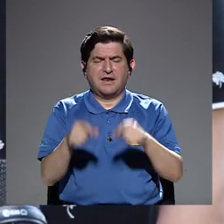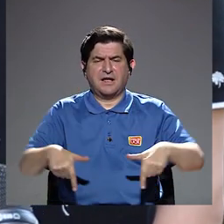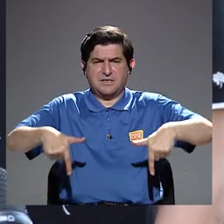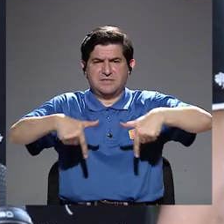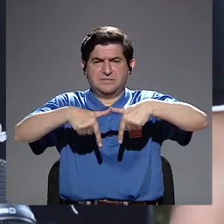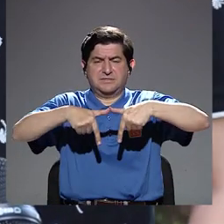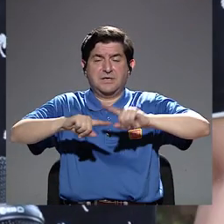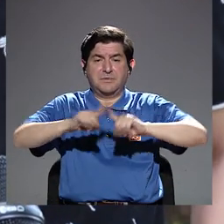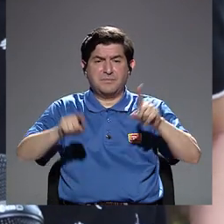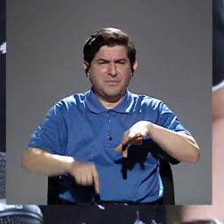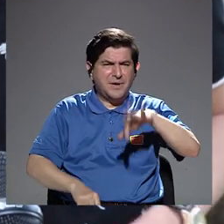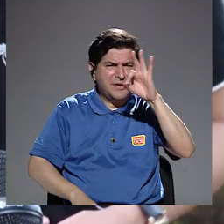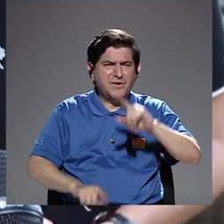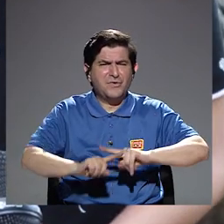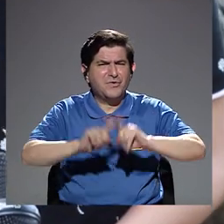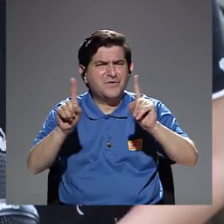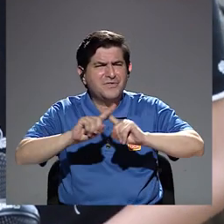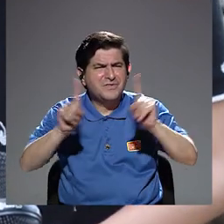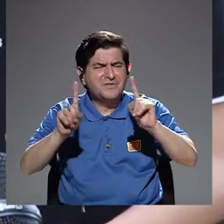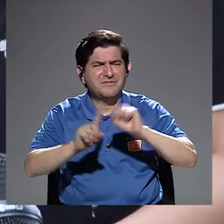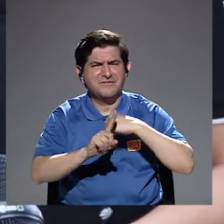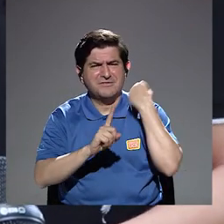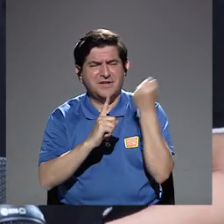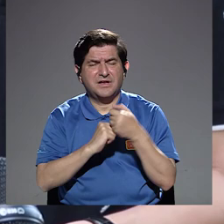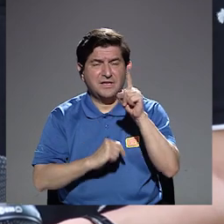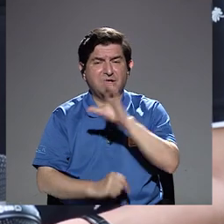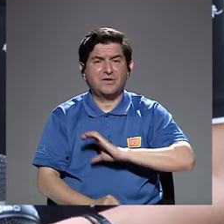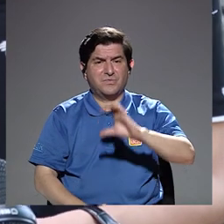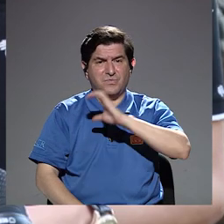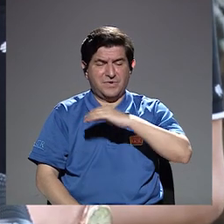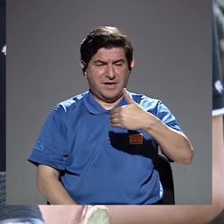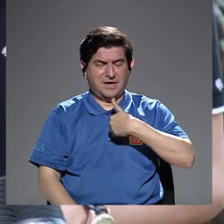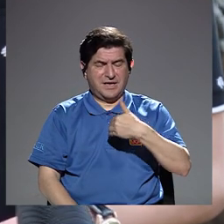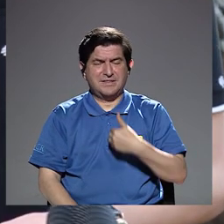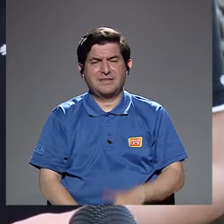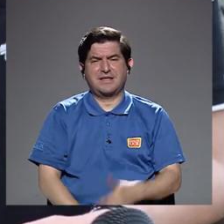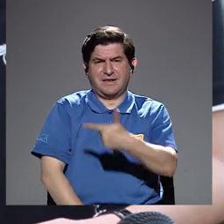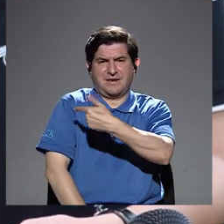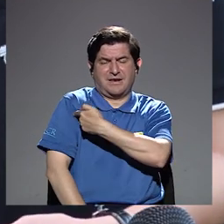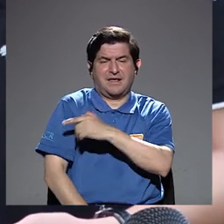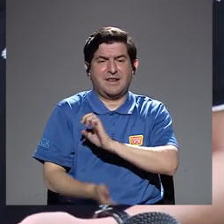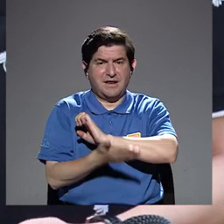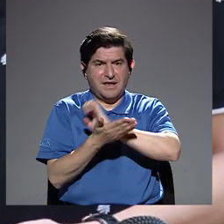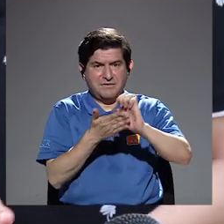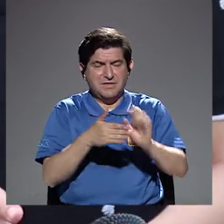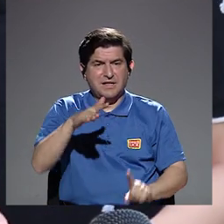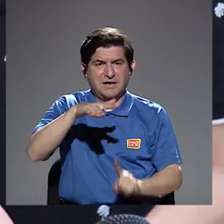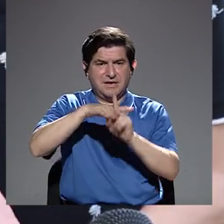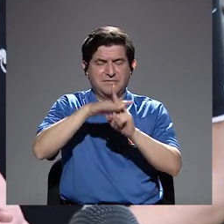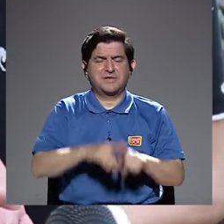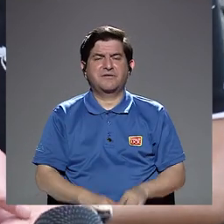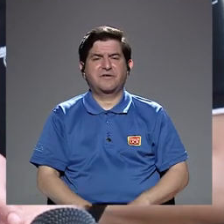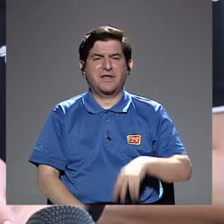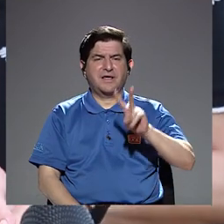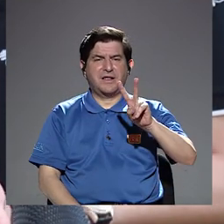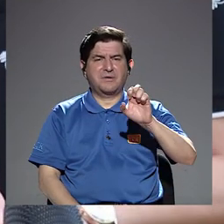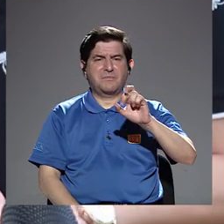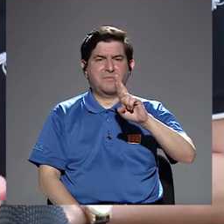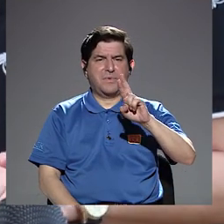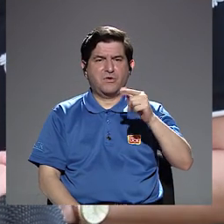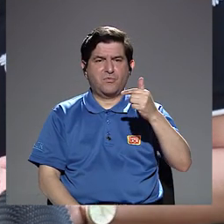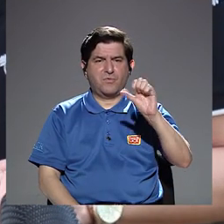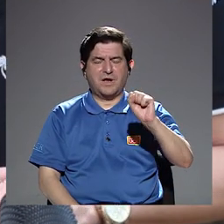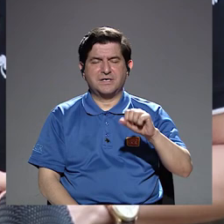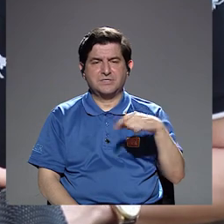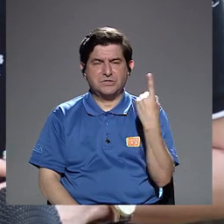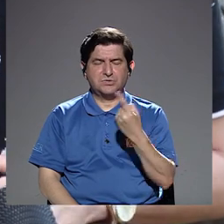uterino, pero sí se encontró un poco de diferencia en cuanto a una de las características que tiene la vacuna, que es el de prevenir la aparición de verrugas genitales, ya que